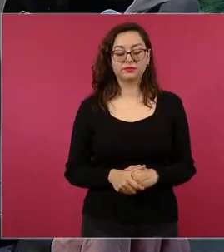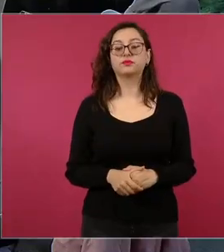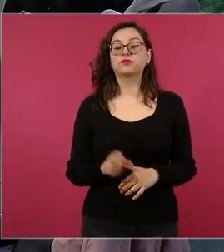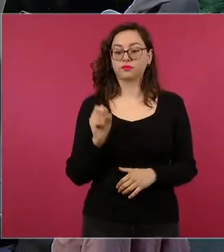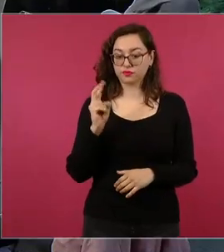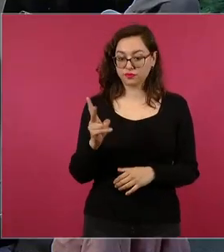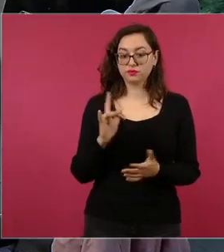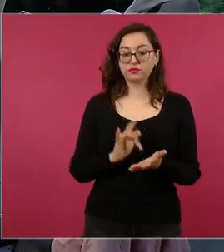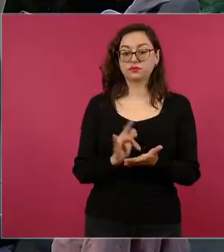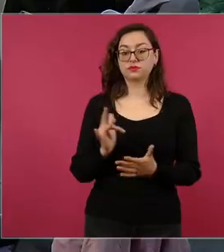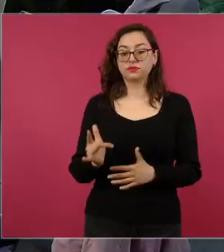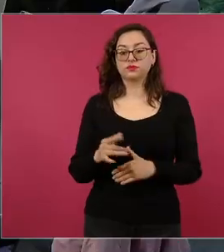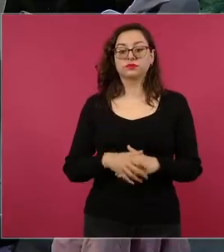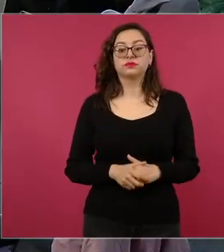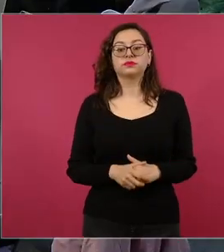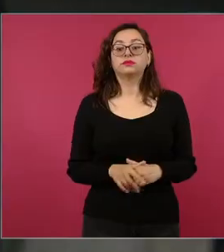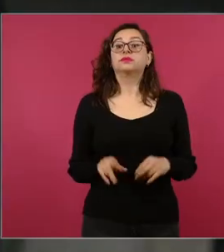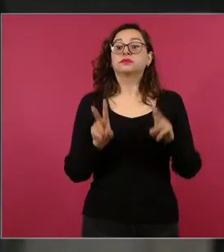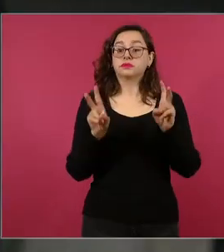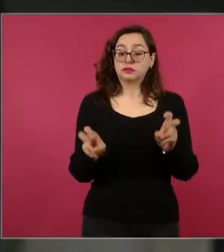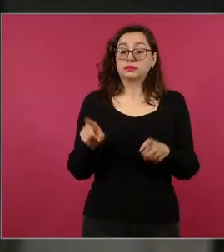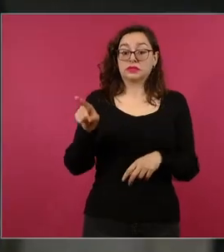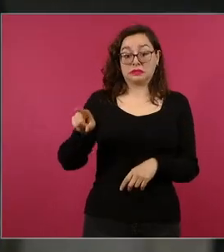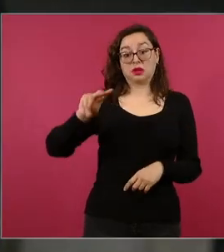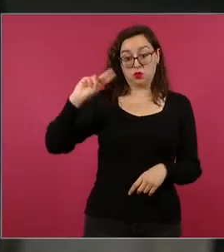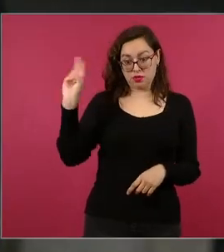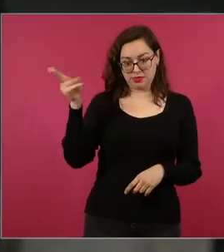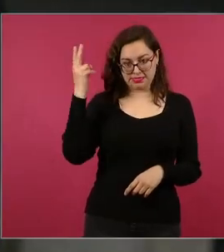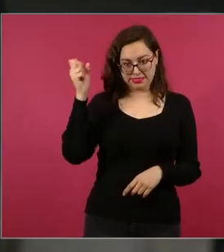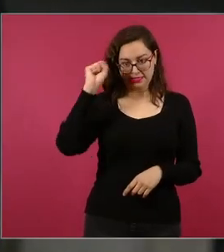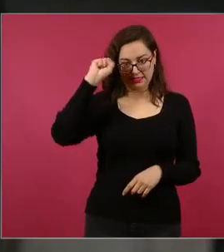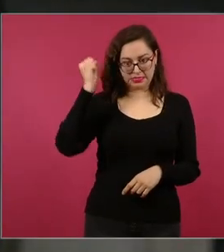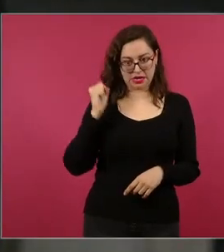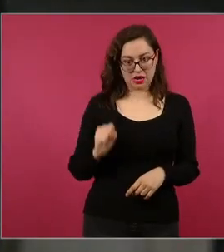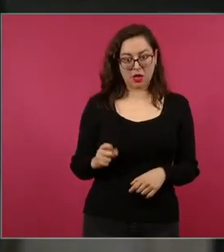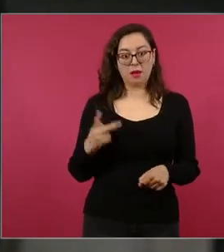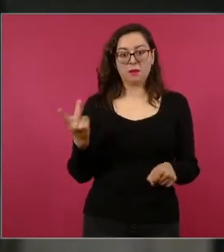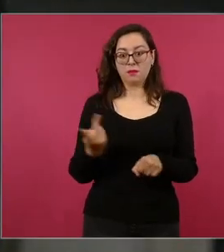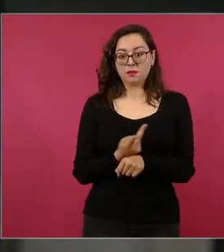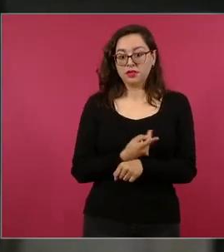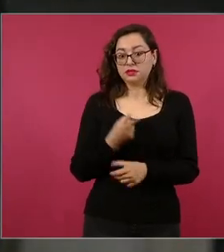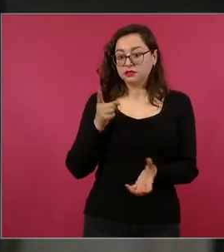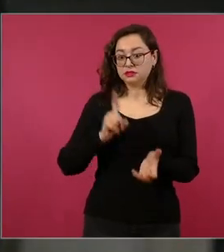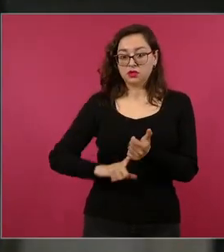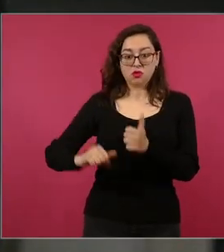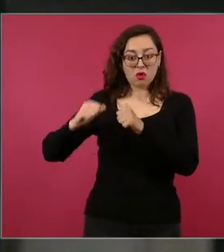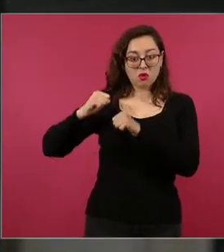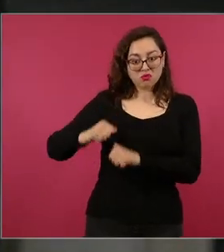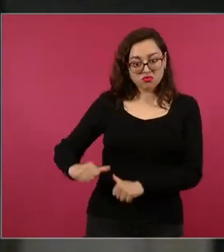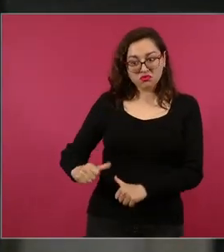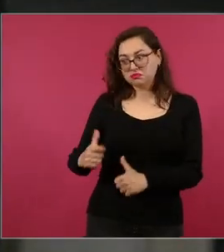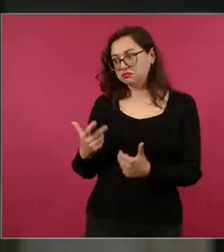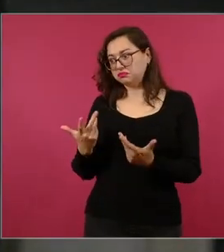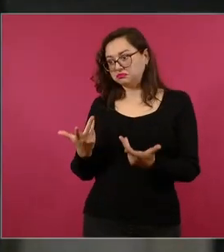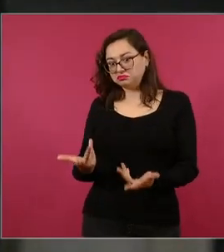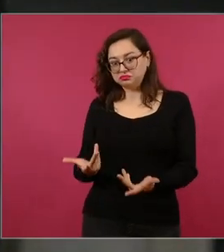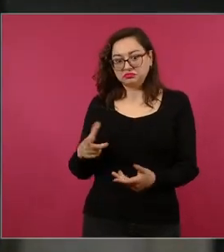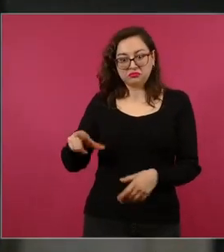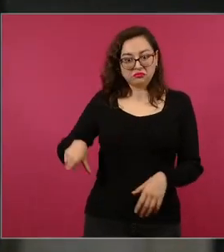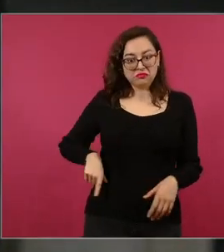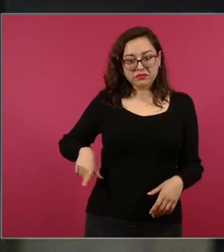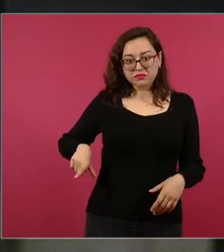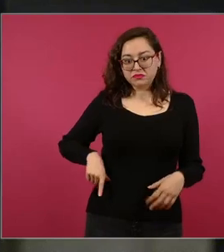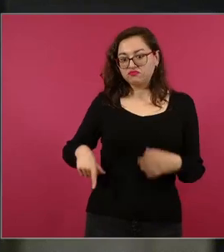Ok, gracias. Y ya adentrándonos en el tema de la Universidad Autónoma de Sinaloa, presidente, aún no se da este diálogo con las autoridades del